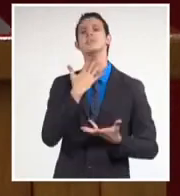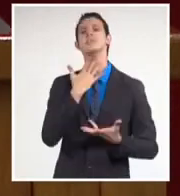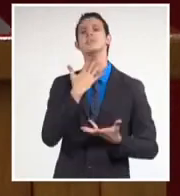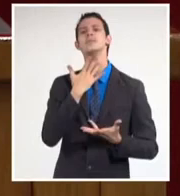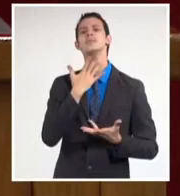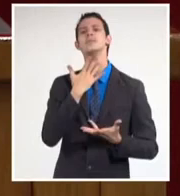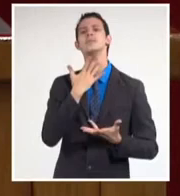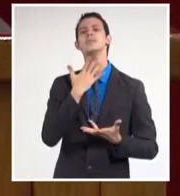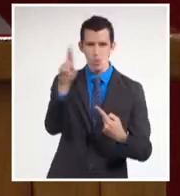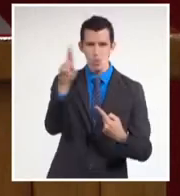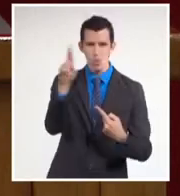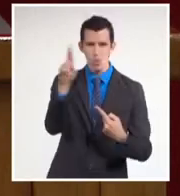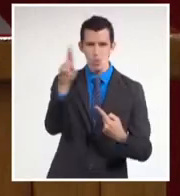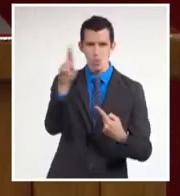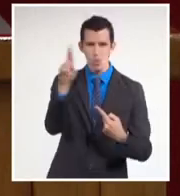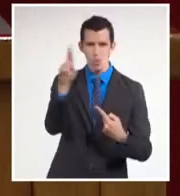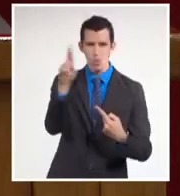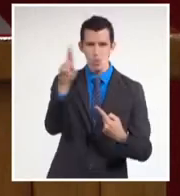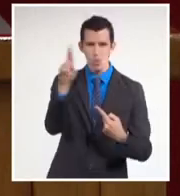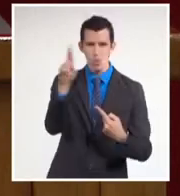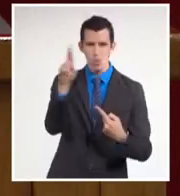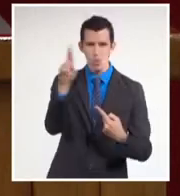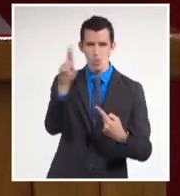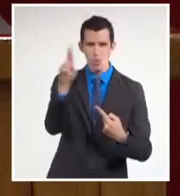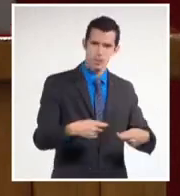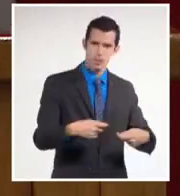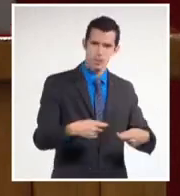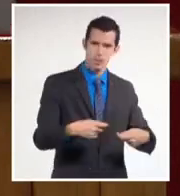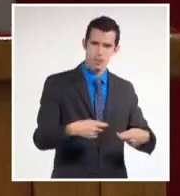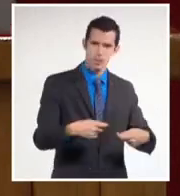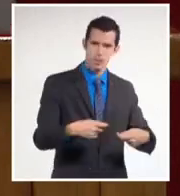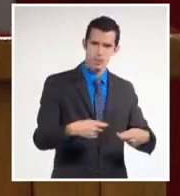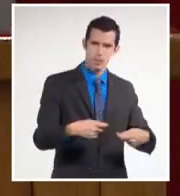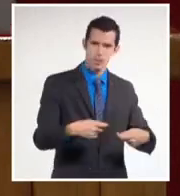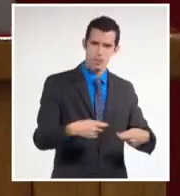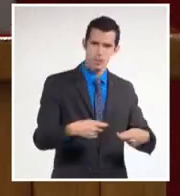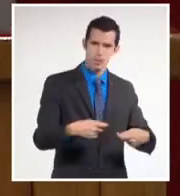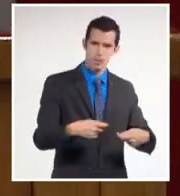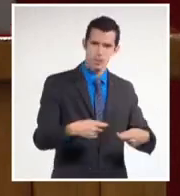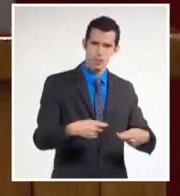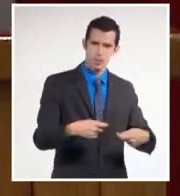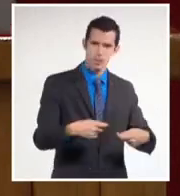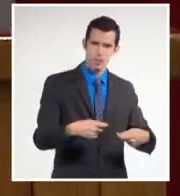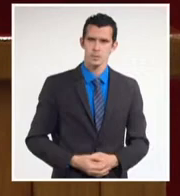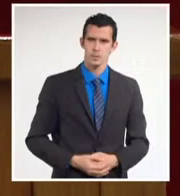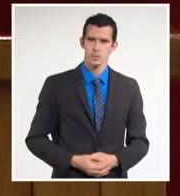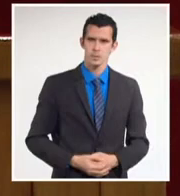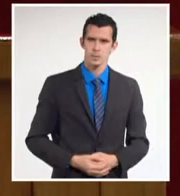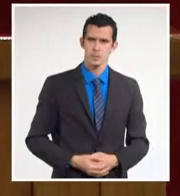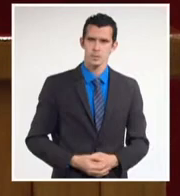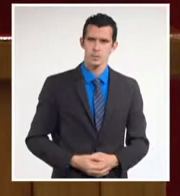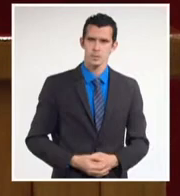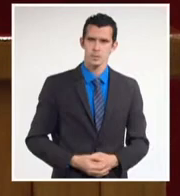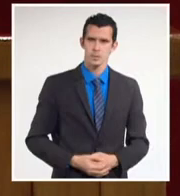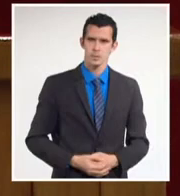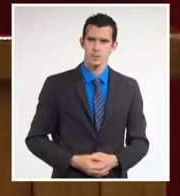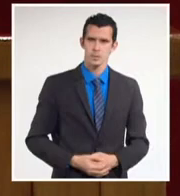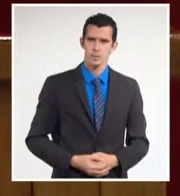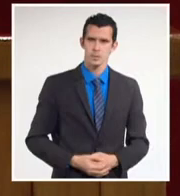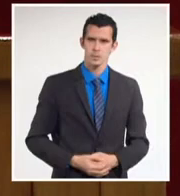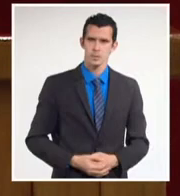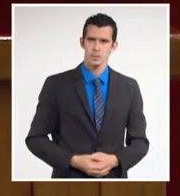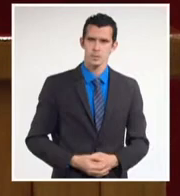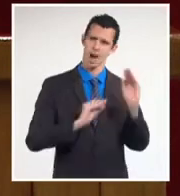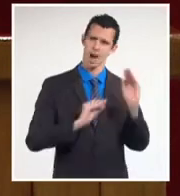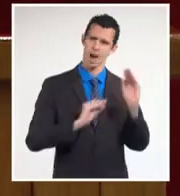subversión. La agenda de la reunión se completó con temas medulares para la economía de la nación, como la propuesta para salvar